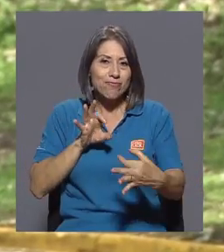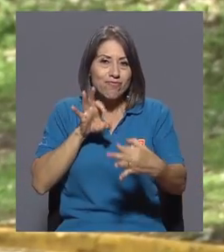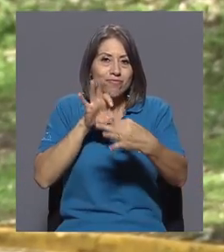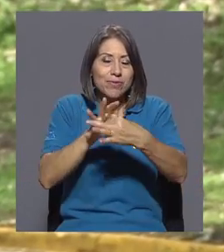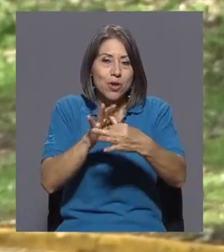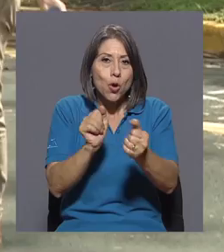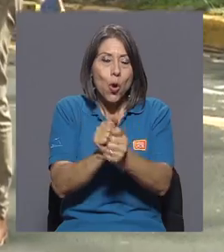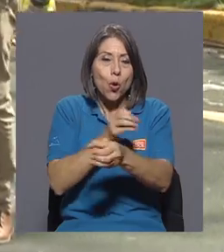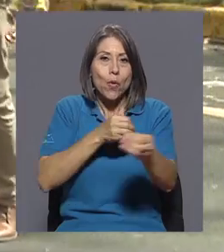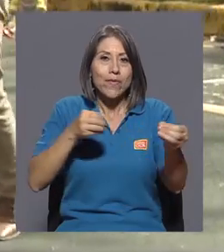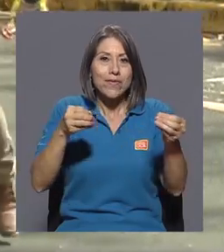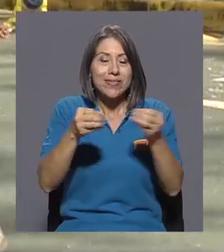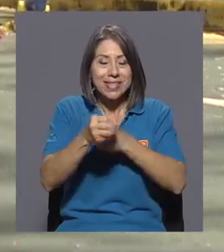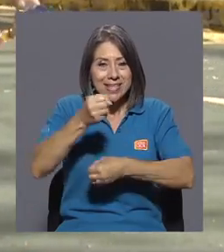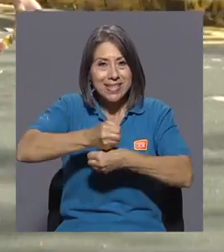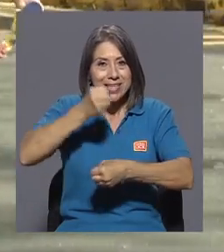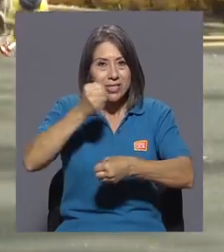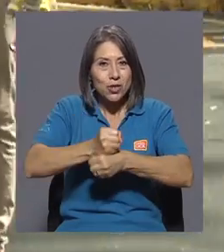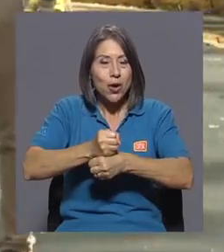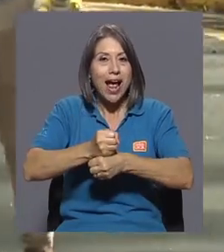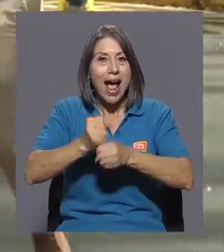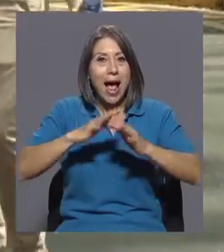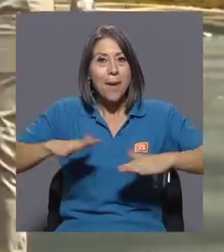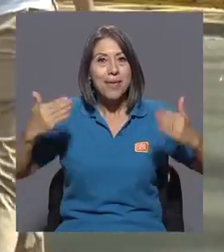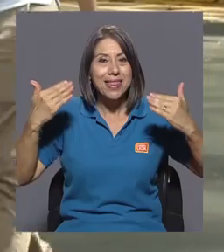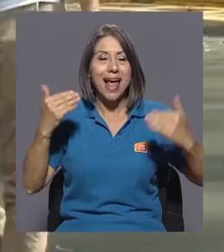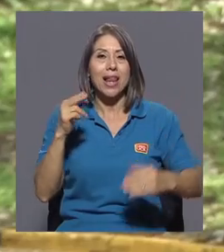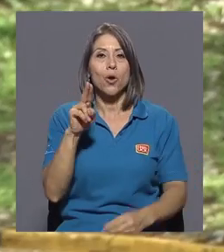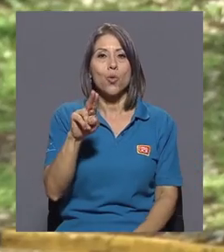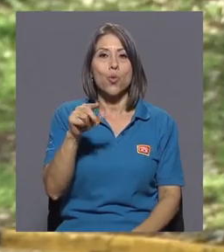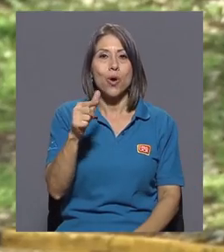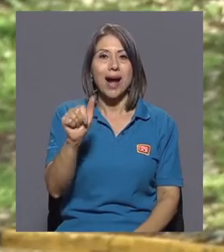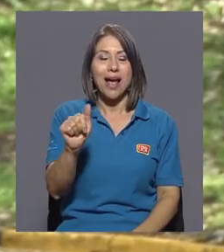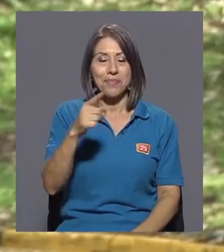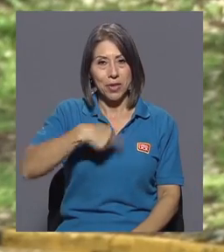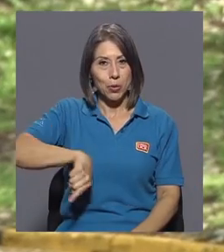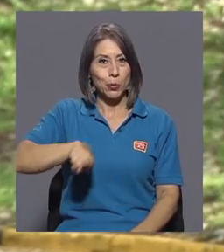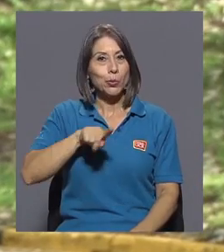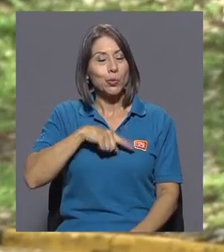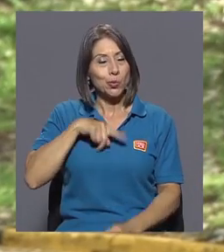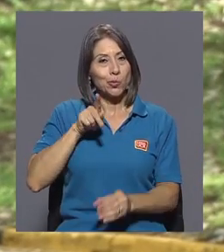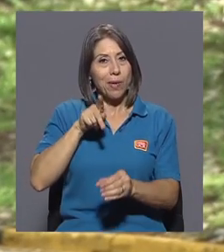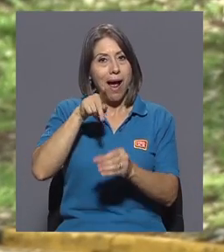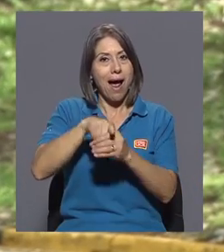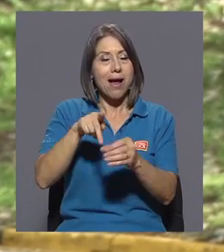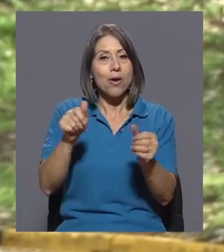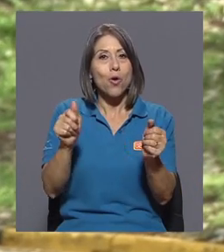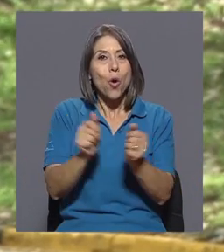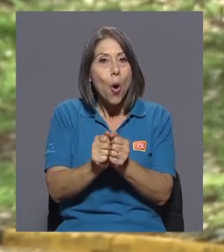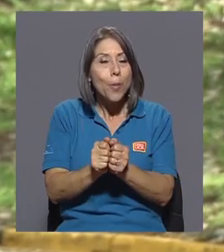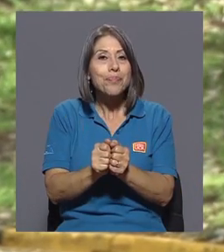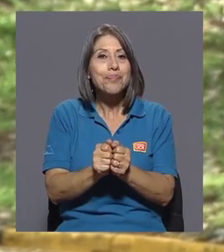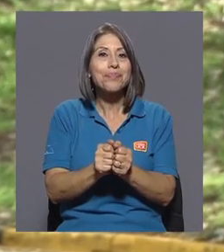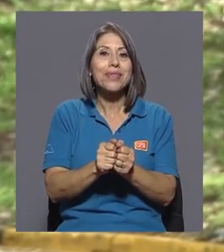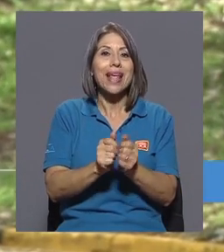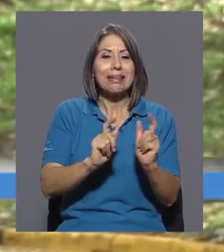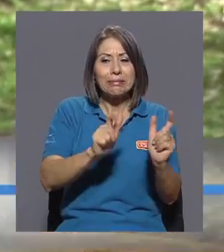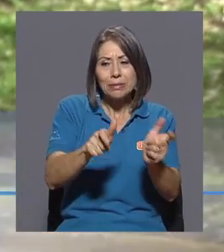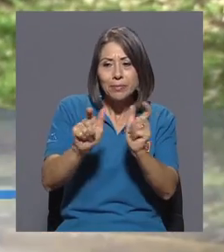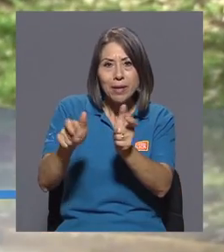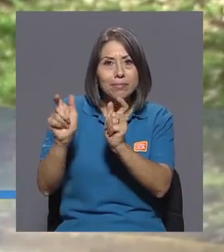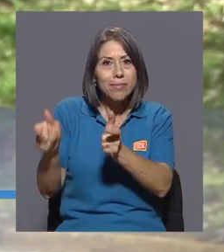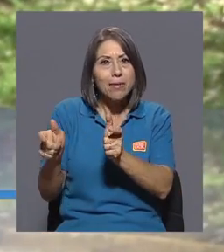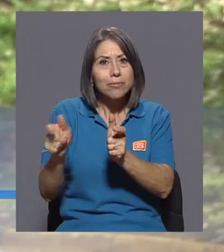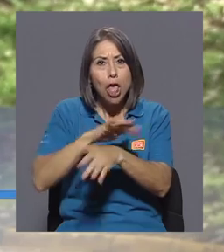Unidad de Gestión Ambiental, con la UGA. Nosotros en la escuela participamos con la separación de residuos y